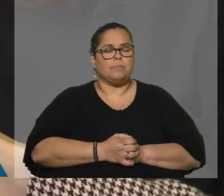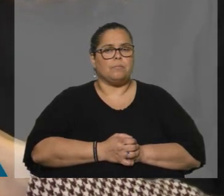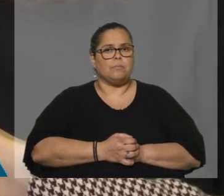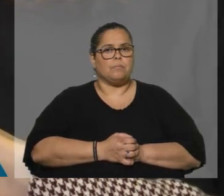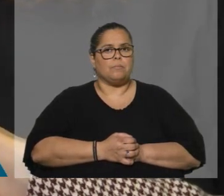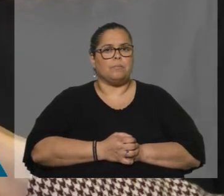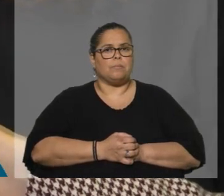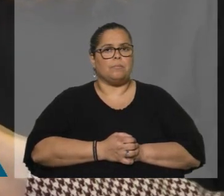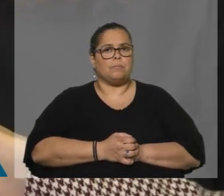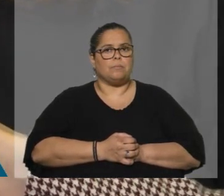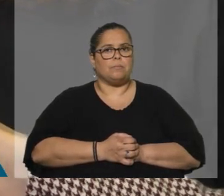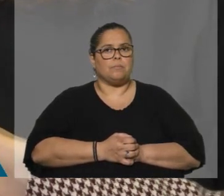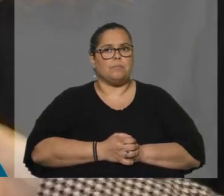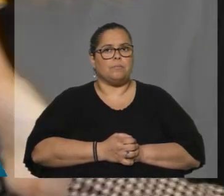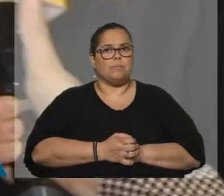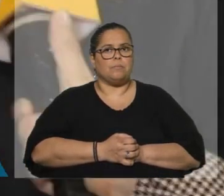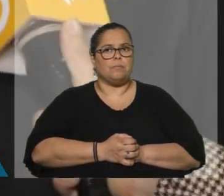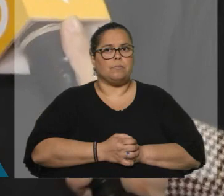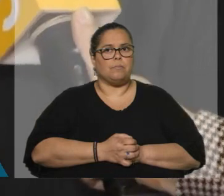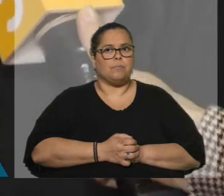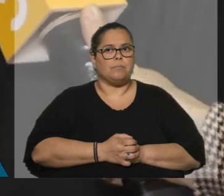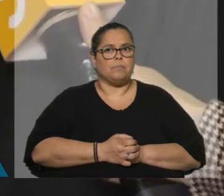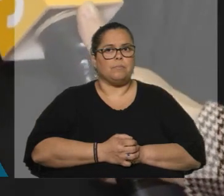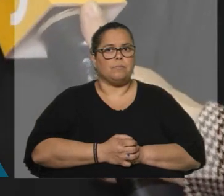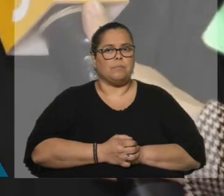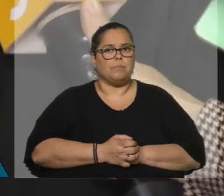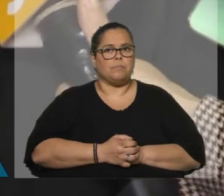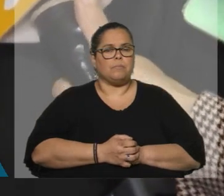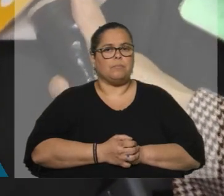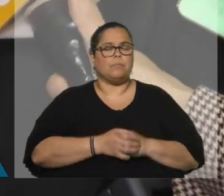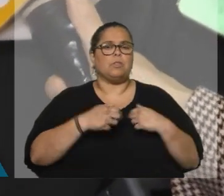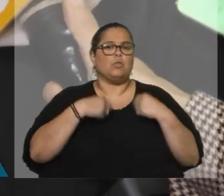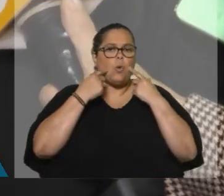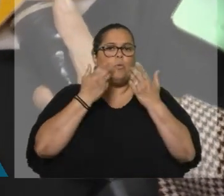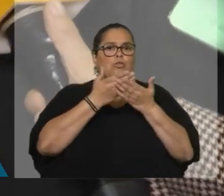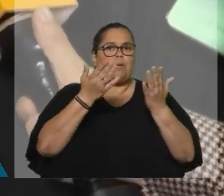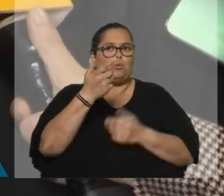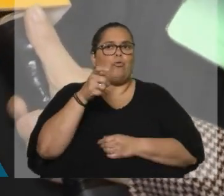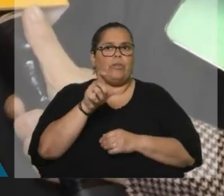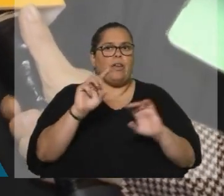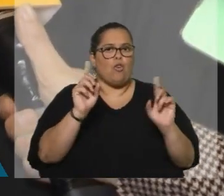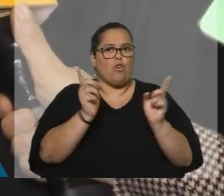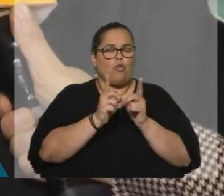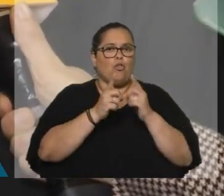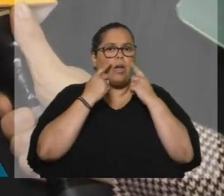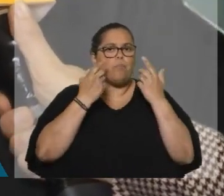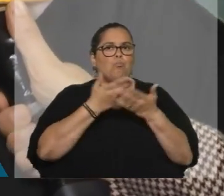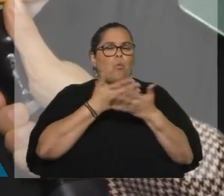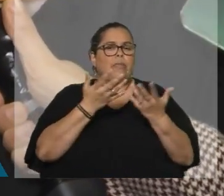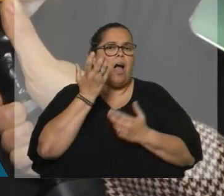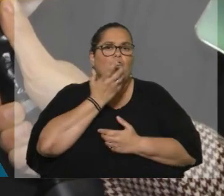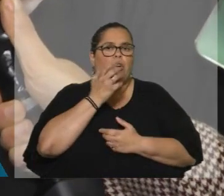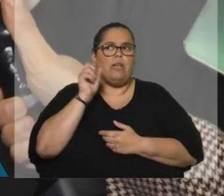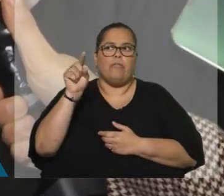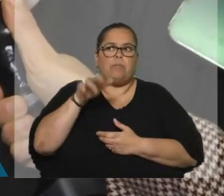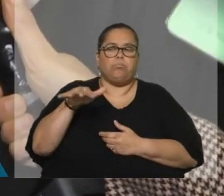War that We have eh mostramos un video corto que muestra las atrocidades que están pasando les dimos una